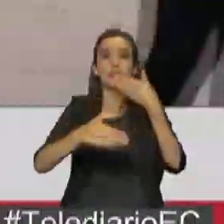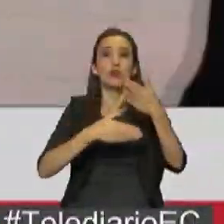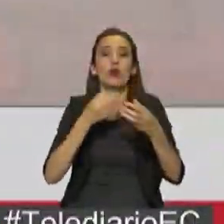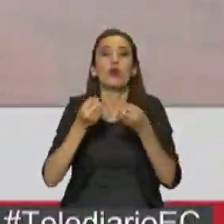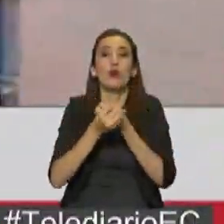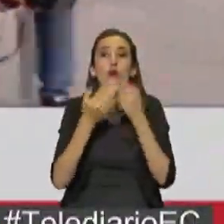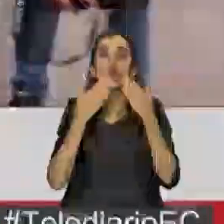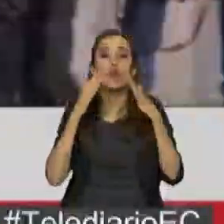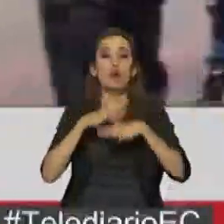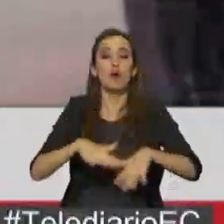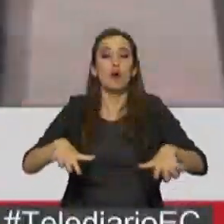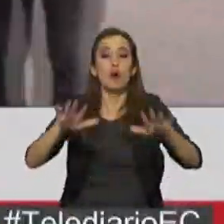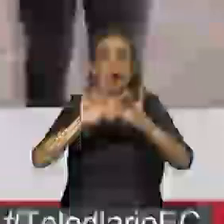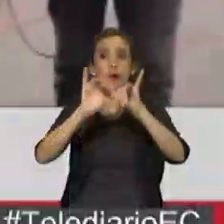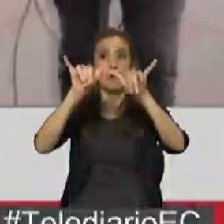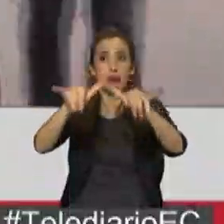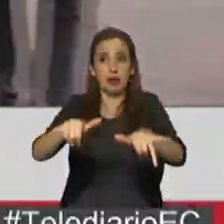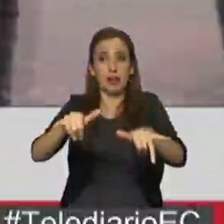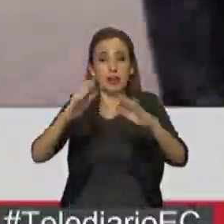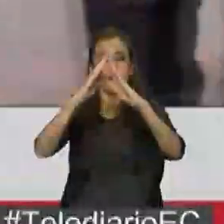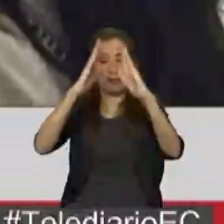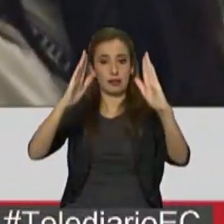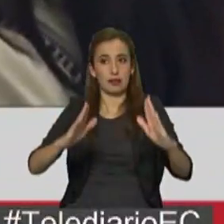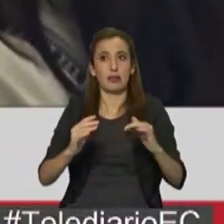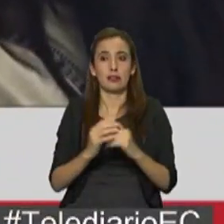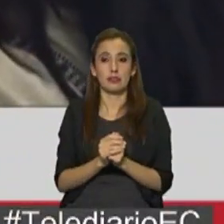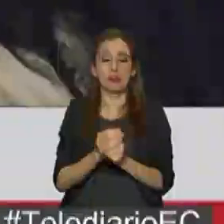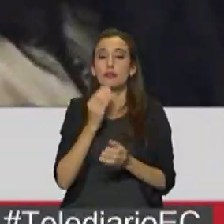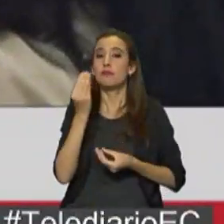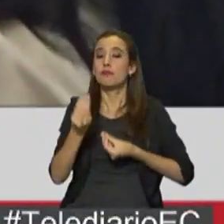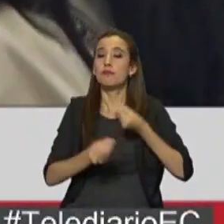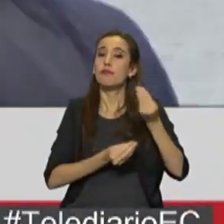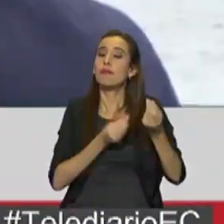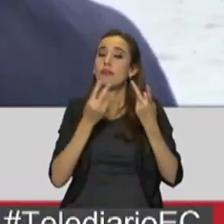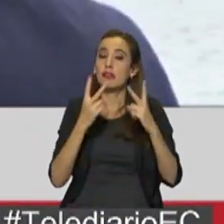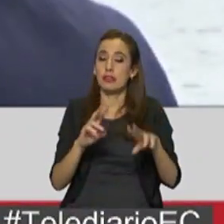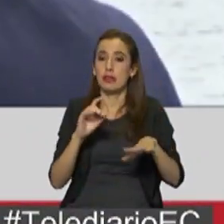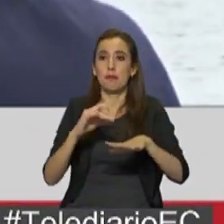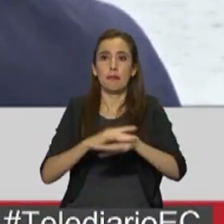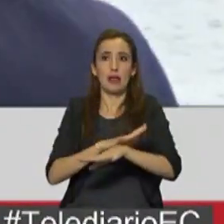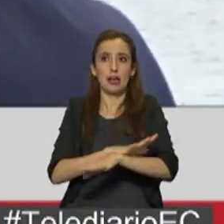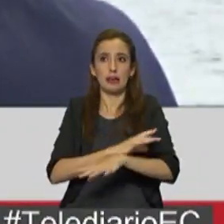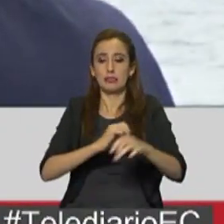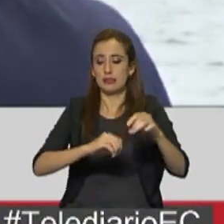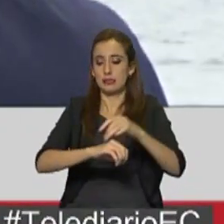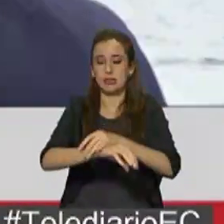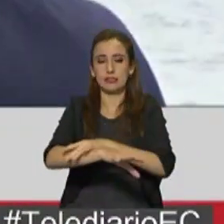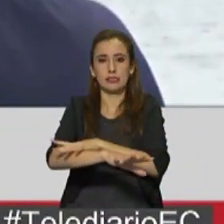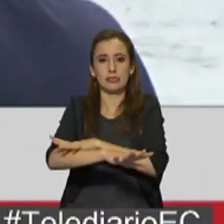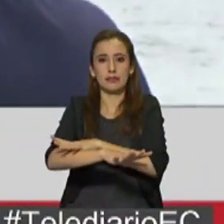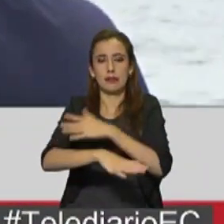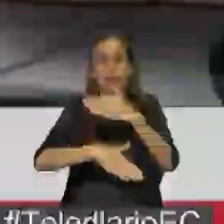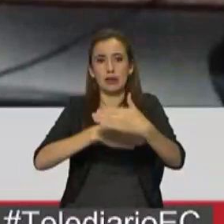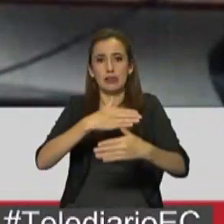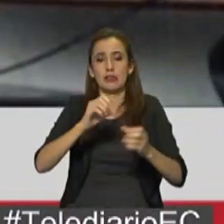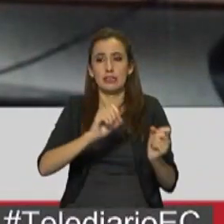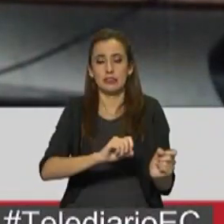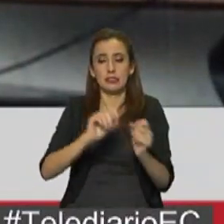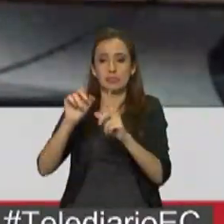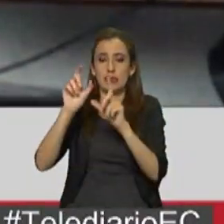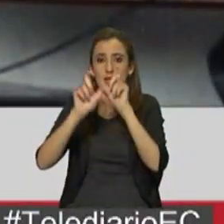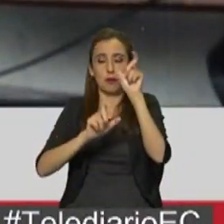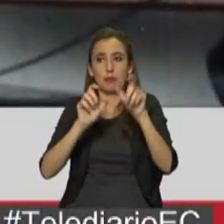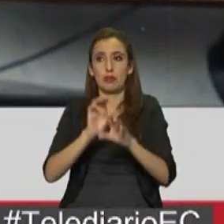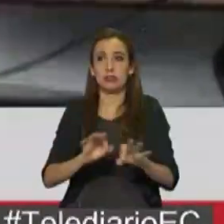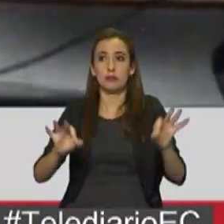para quienes se quedan en casa y de paso buscan también sensibilizar a los espectadores sobre el tema de la migración creo que es